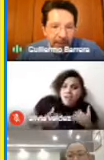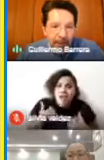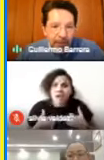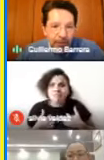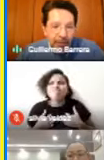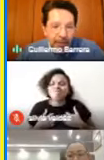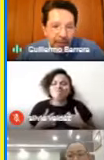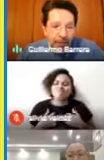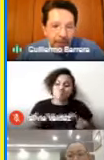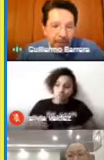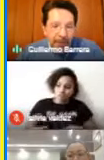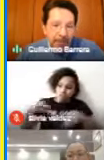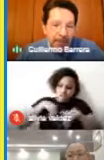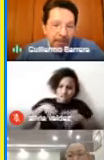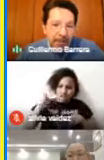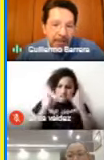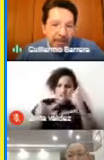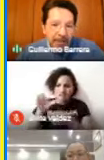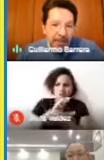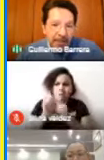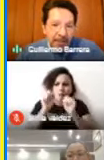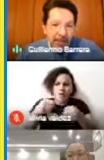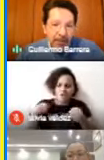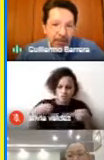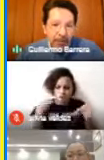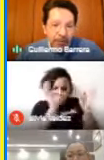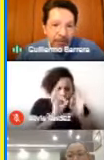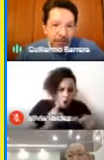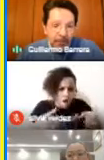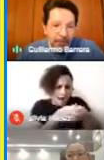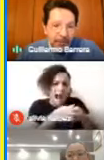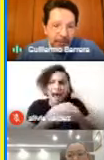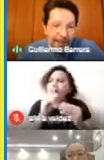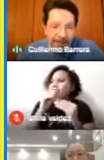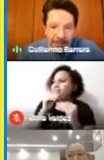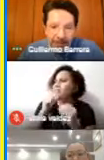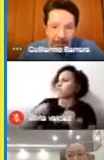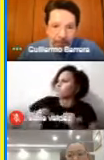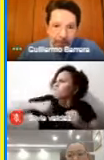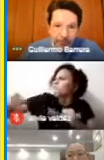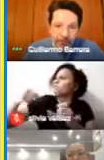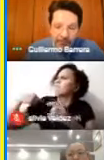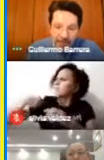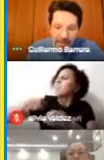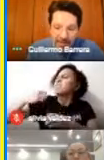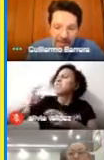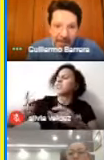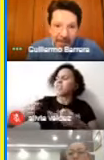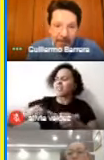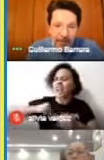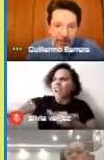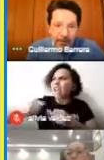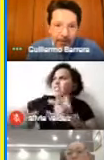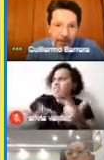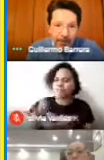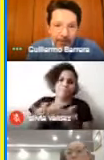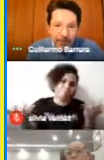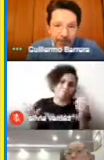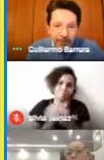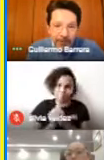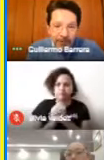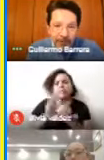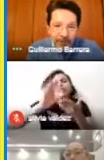puedan adquirir los ciudadanos para poderse organizar e interlocutar por sus intereses. Guillermo, disculpa,